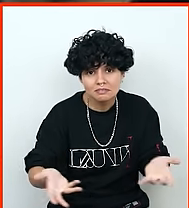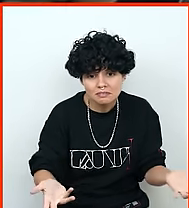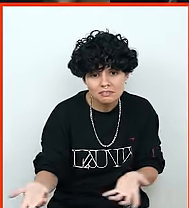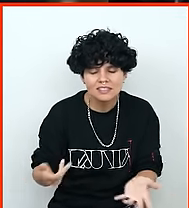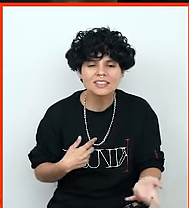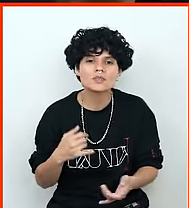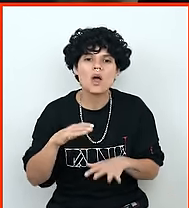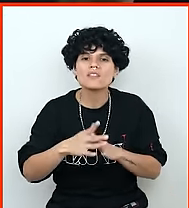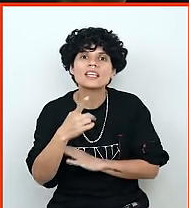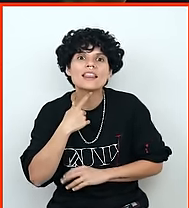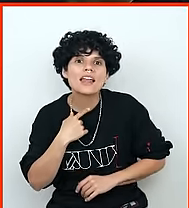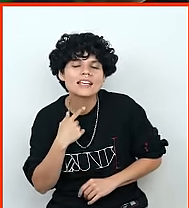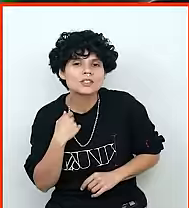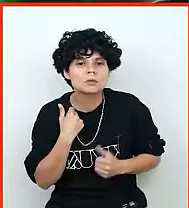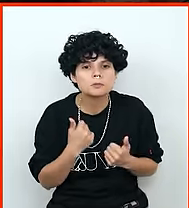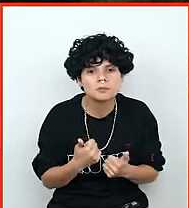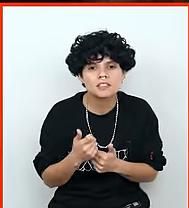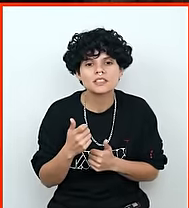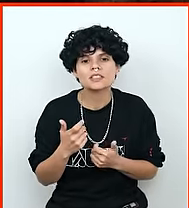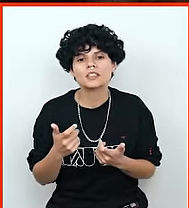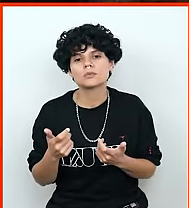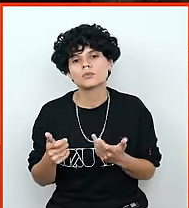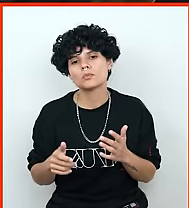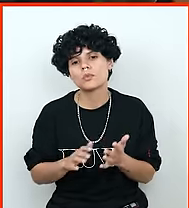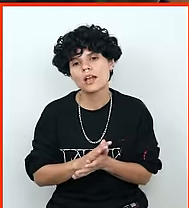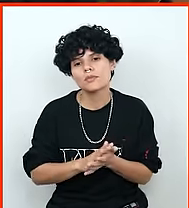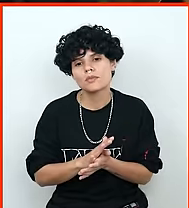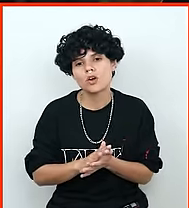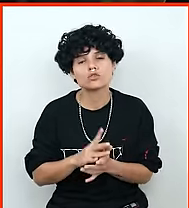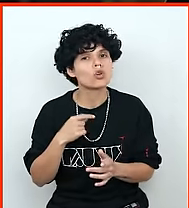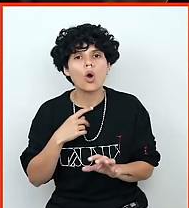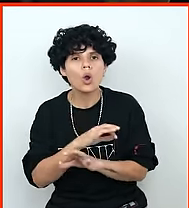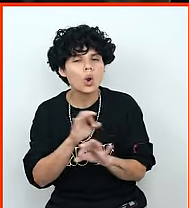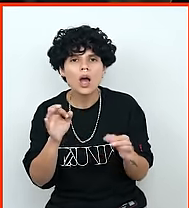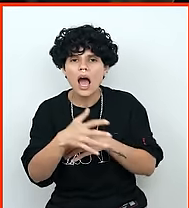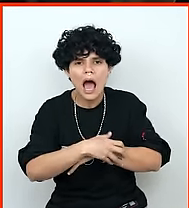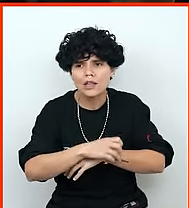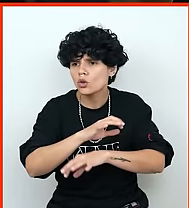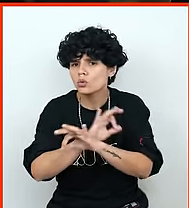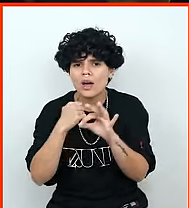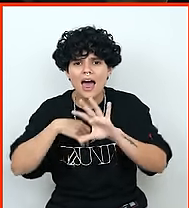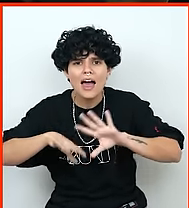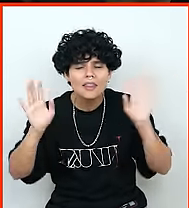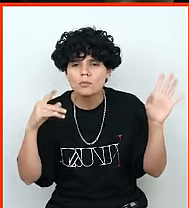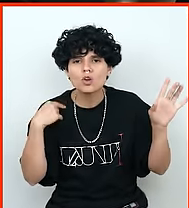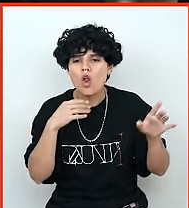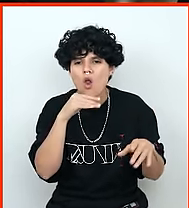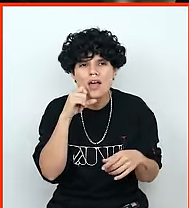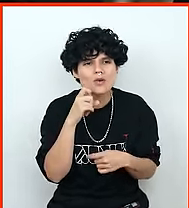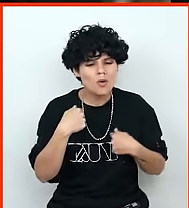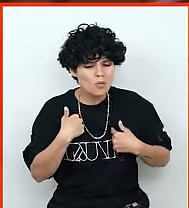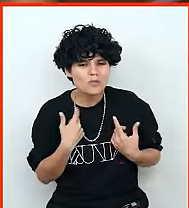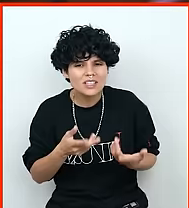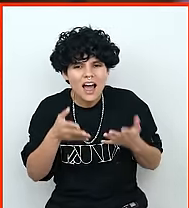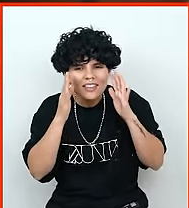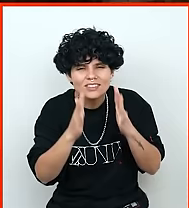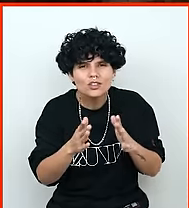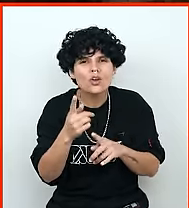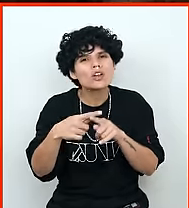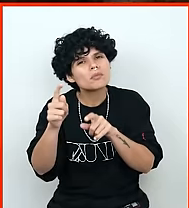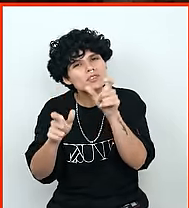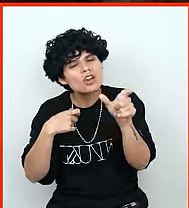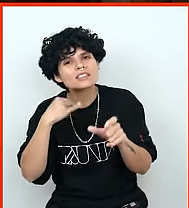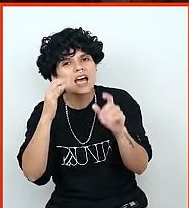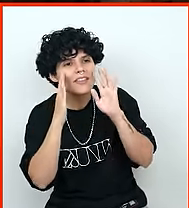Claro, es que cuando uno tiene ese foco de interés, a veces hay gente se puede ir por la calle, nunca vi yo ni un garden, pero porque no estás mirando. A lo